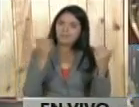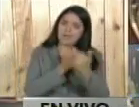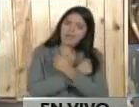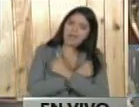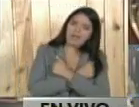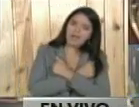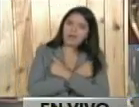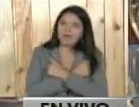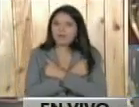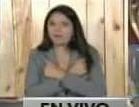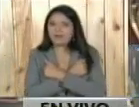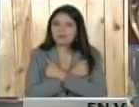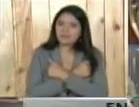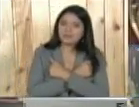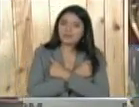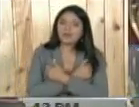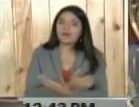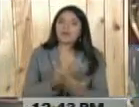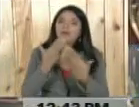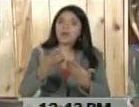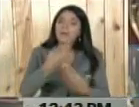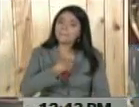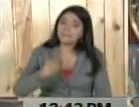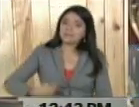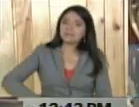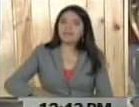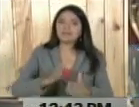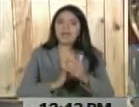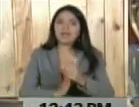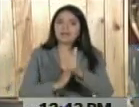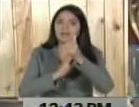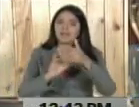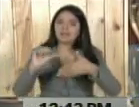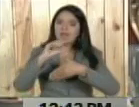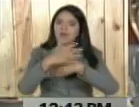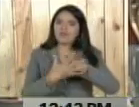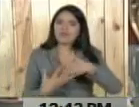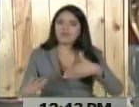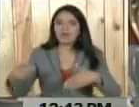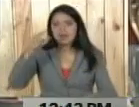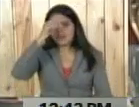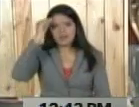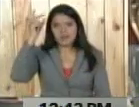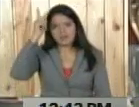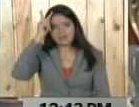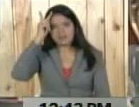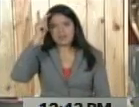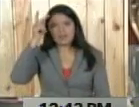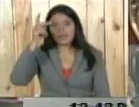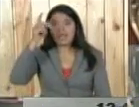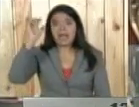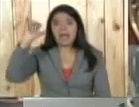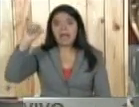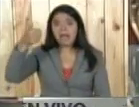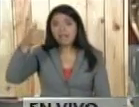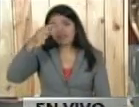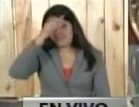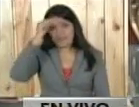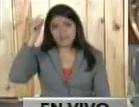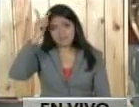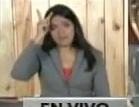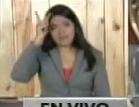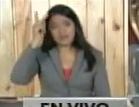de hermano al presidente, líder de Sudamérica, líder indio, jefe indio, Evo Morales